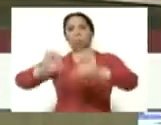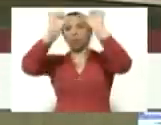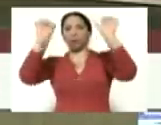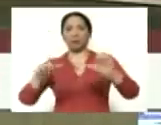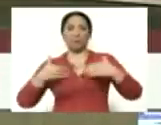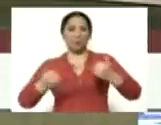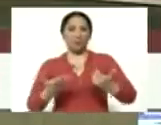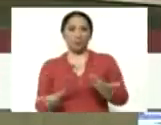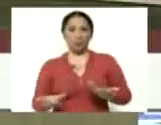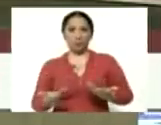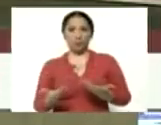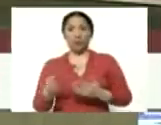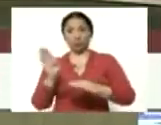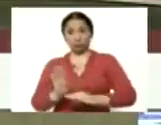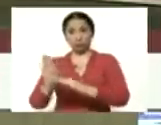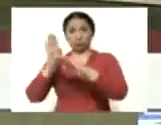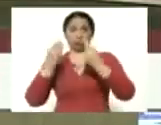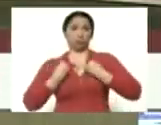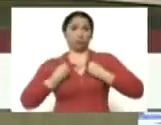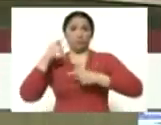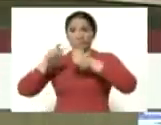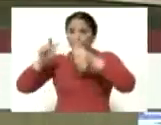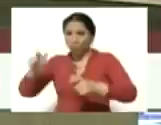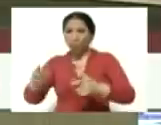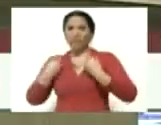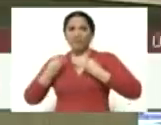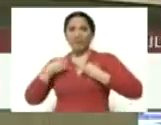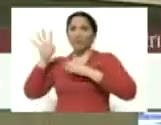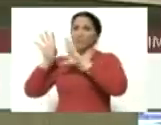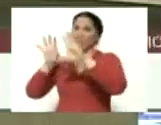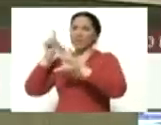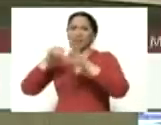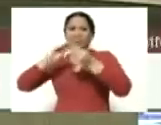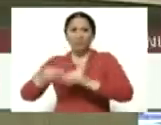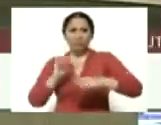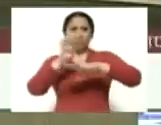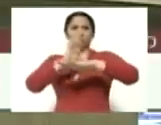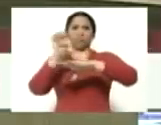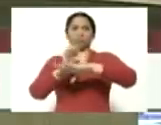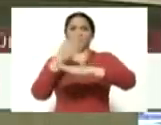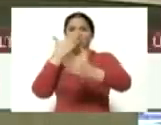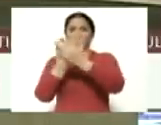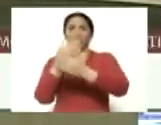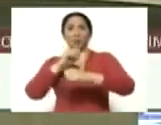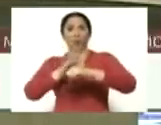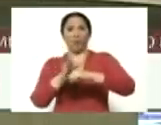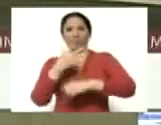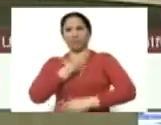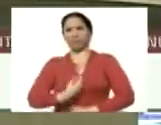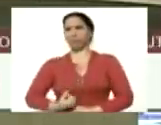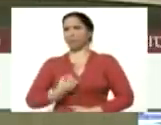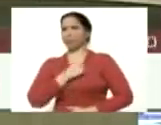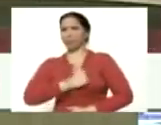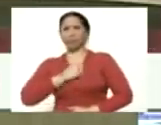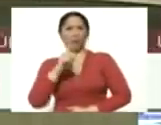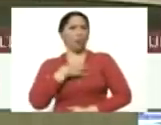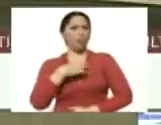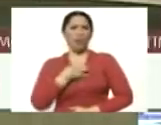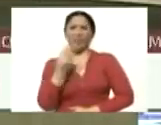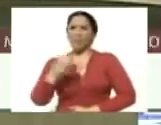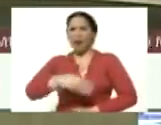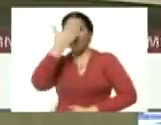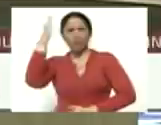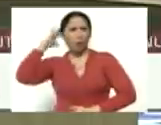salud, proteger la vida de sus ciudadanos y recuperar sus economías ante el COVID-19. Es que es indignante. No se puede ser más